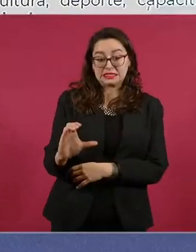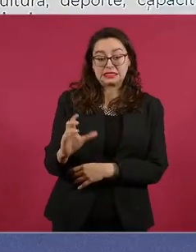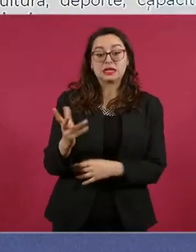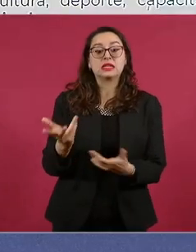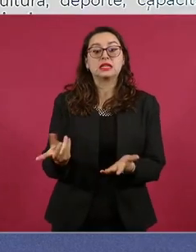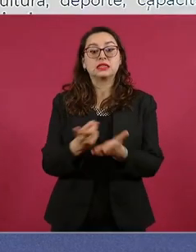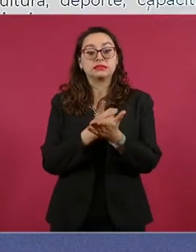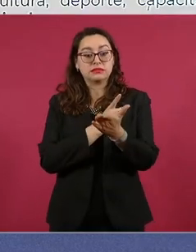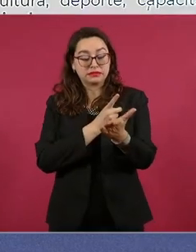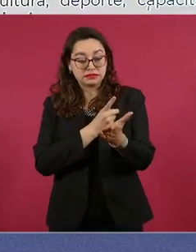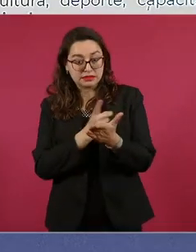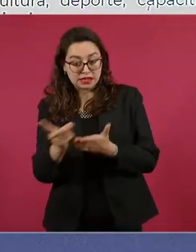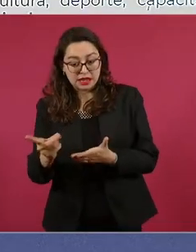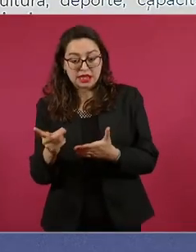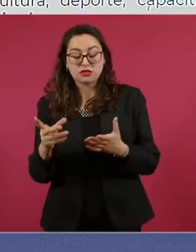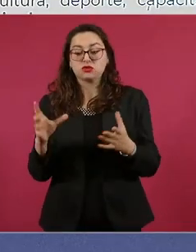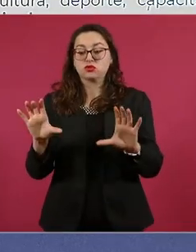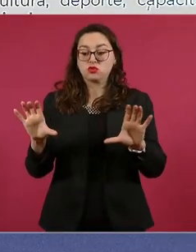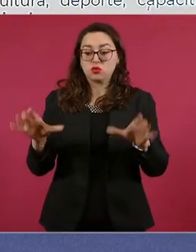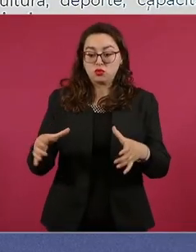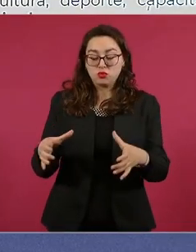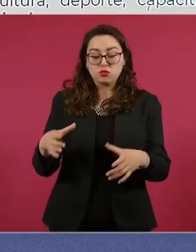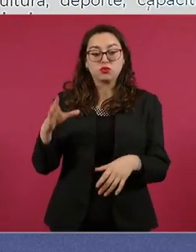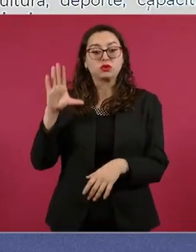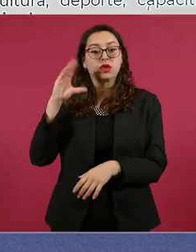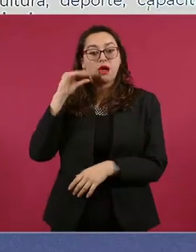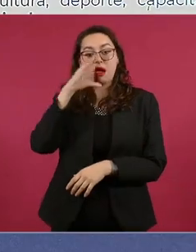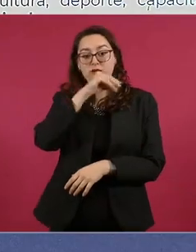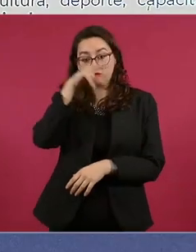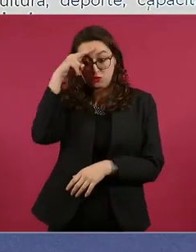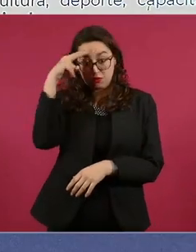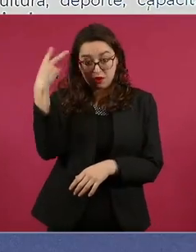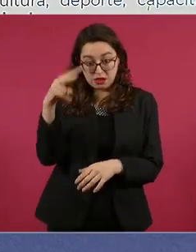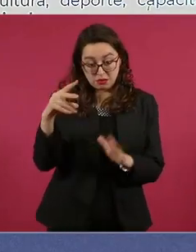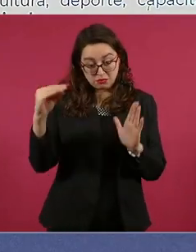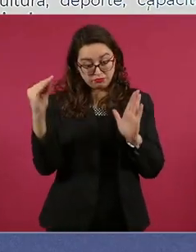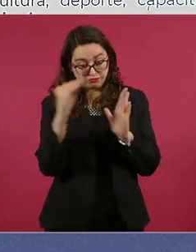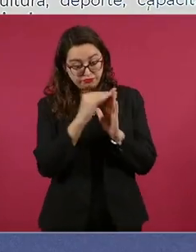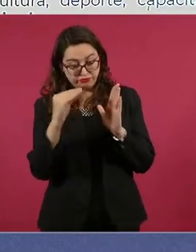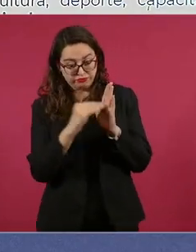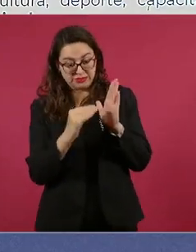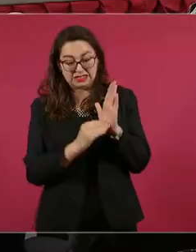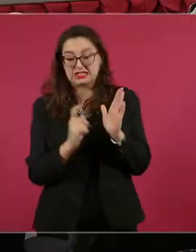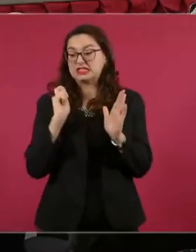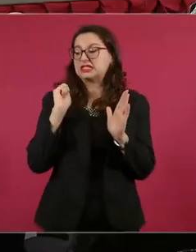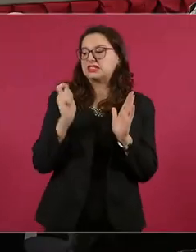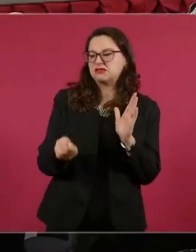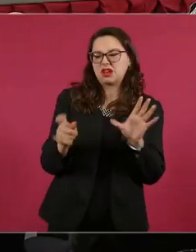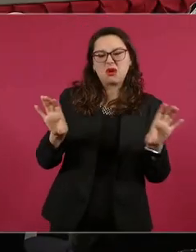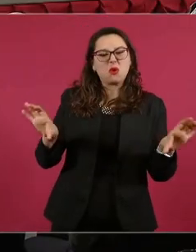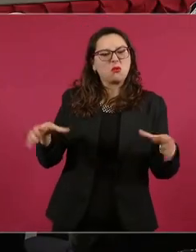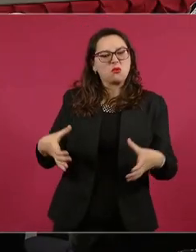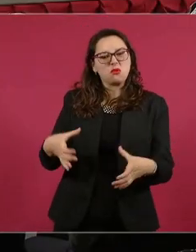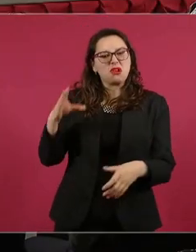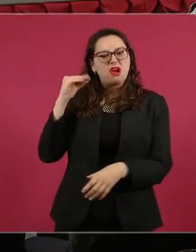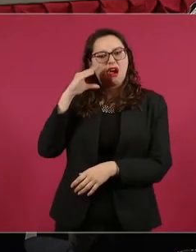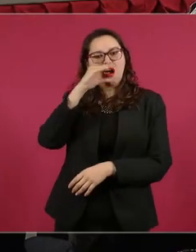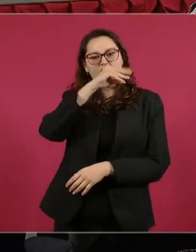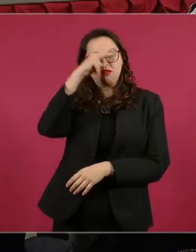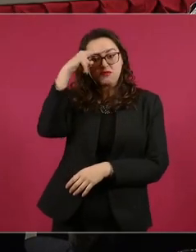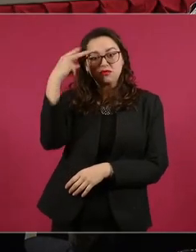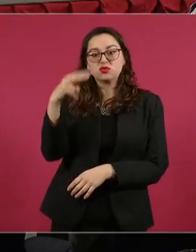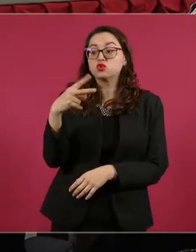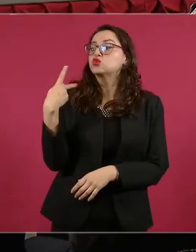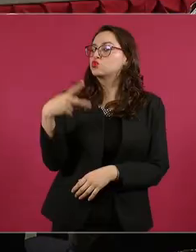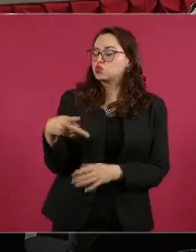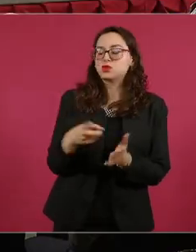derechos de los pueblos y comunidades afromexicanas. Se establece una definición constitucional, se les da el carácter de sujetos de